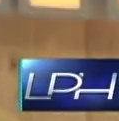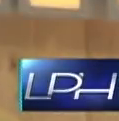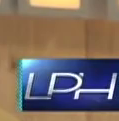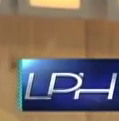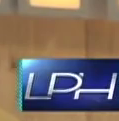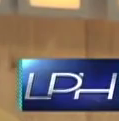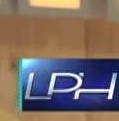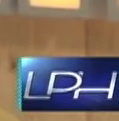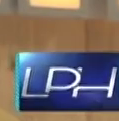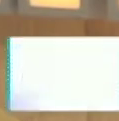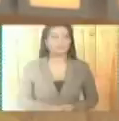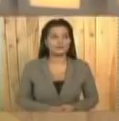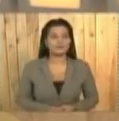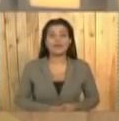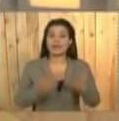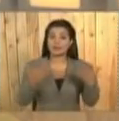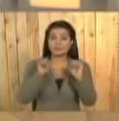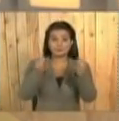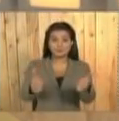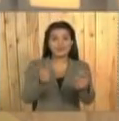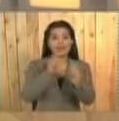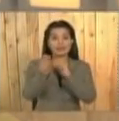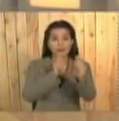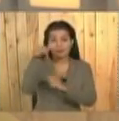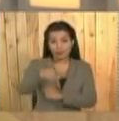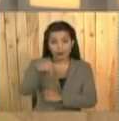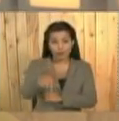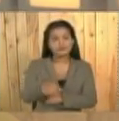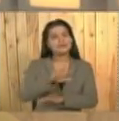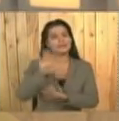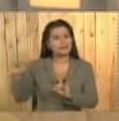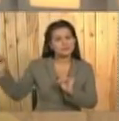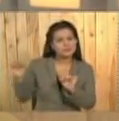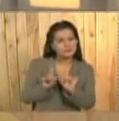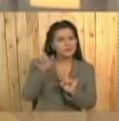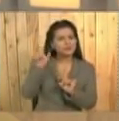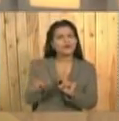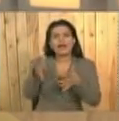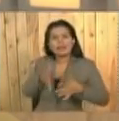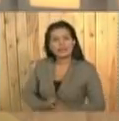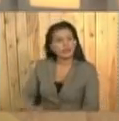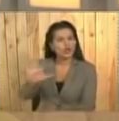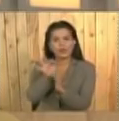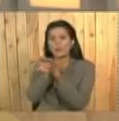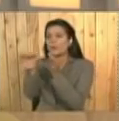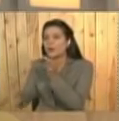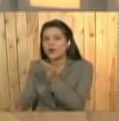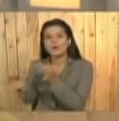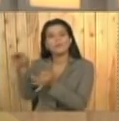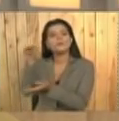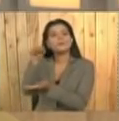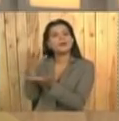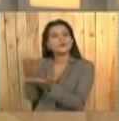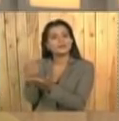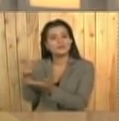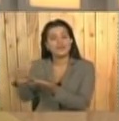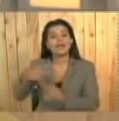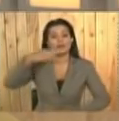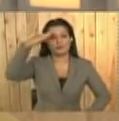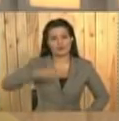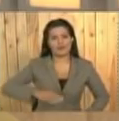Venezuela iniciamos la entrevista del día de hoy pues me acompaña una persona que nació en el furrial fue Soldado del 4 de Febrero